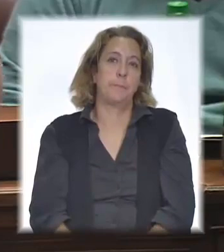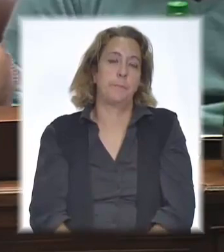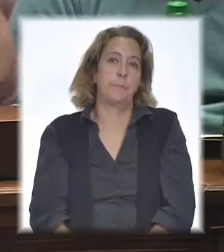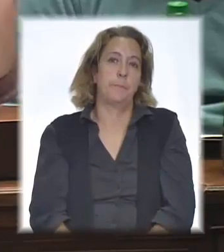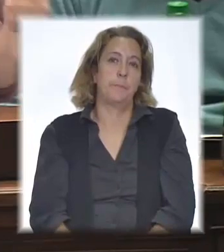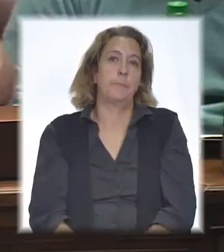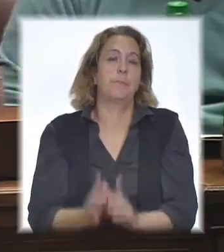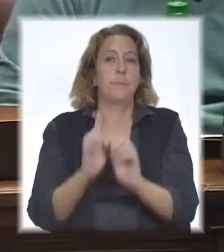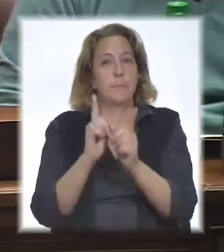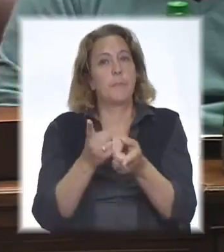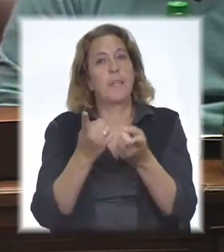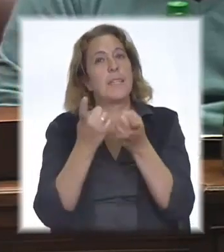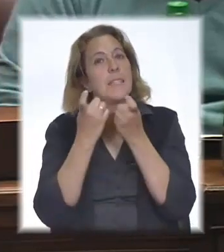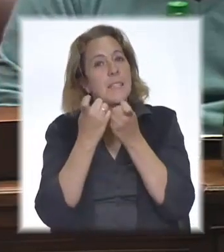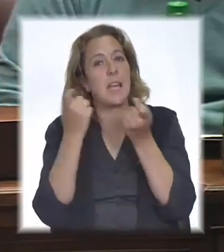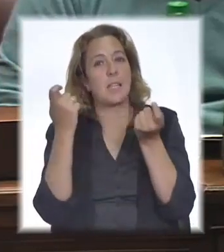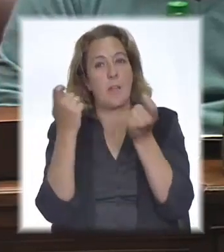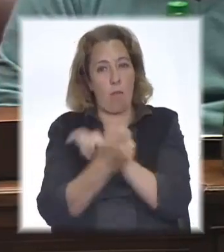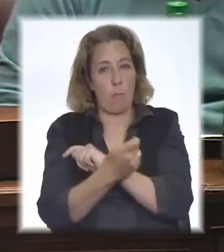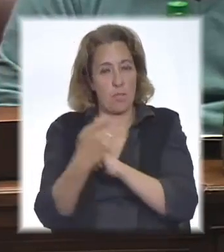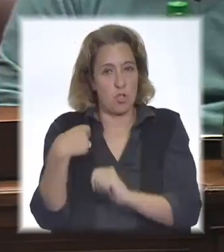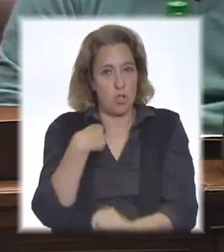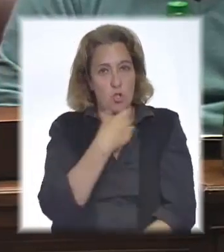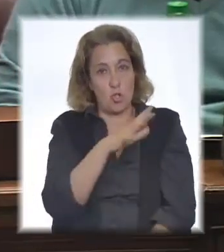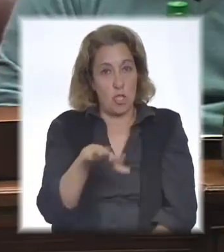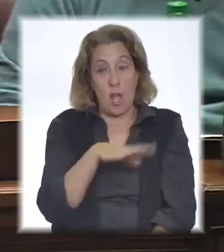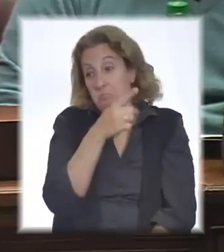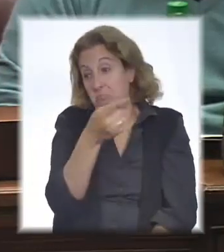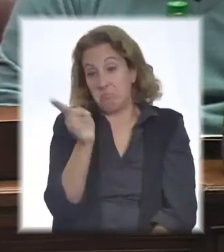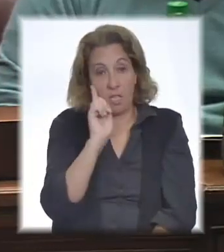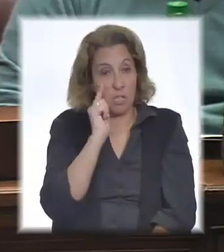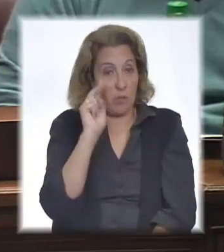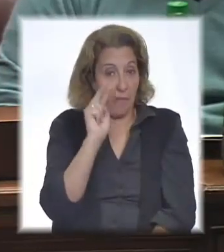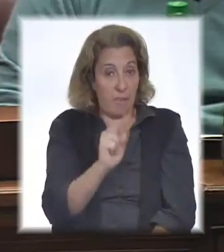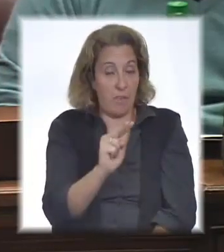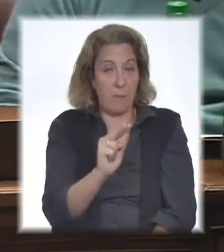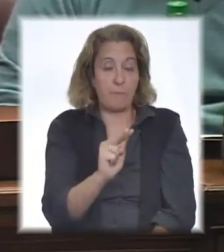como la necesidad de la transformación social que ellos veían